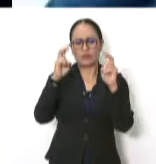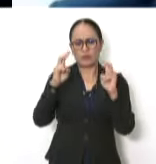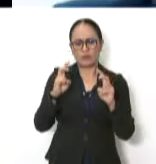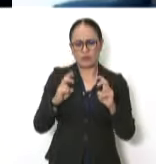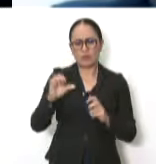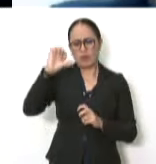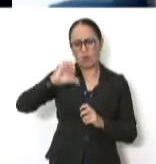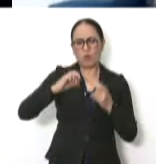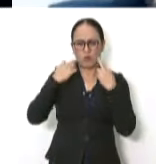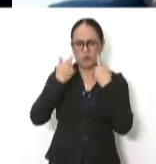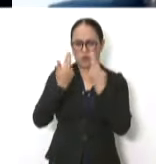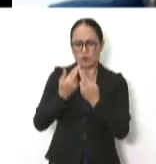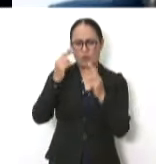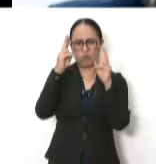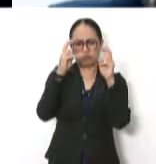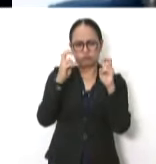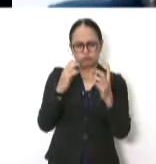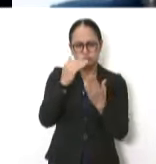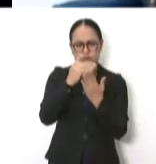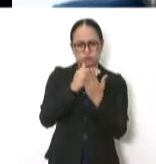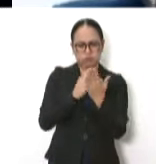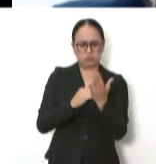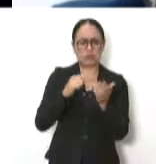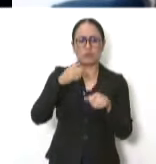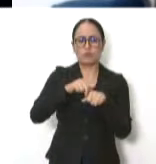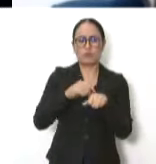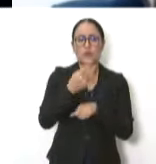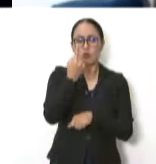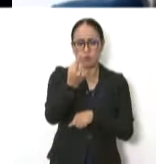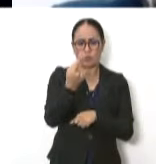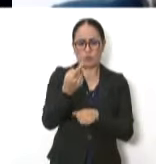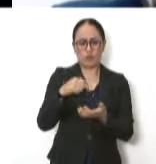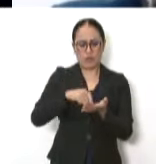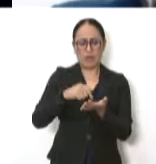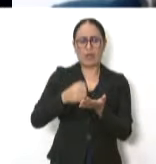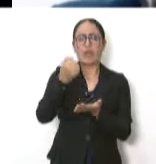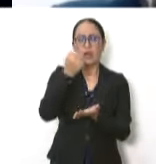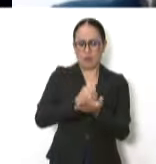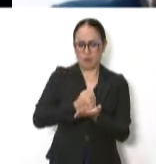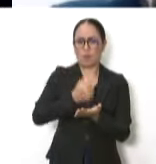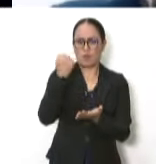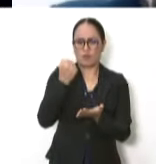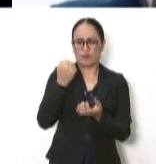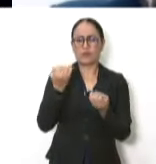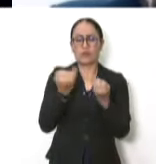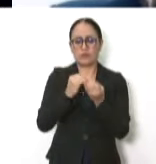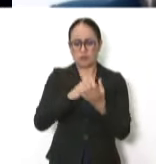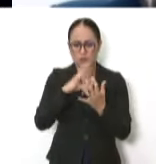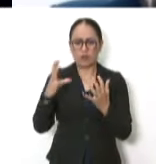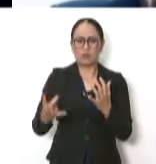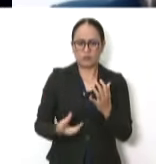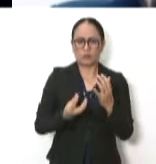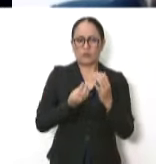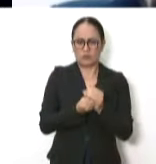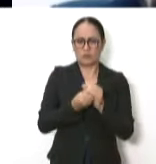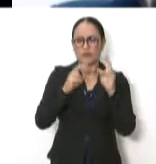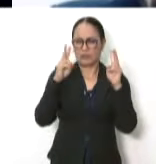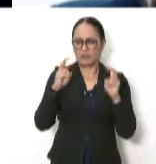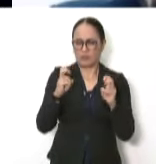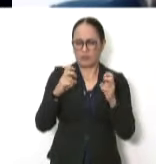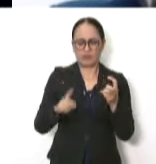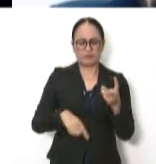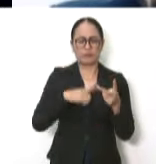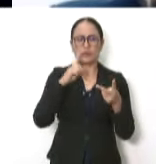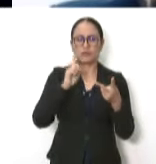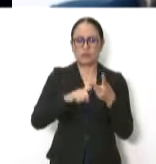presente sesión son los siguientes. Primero, aprobación del orden del día y, en su caso, inclusión de asuntos generales.